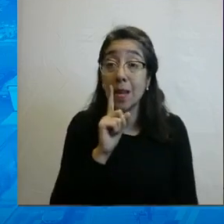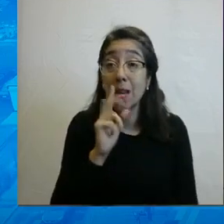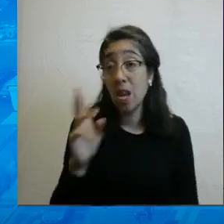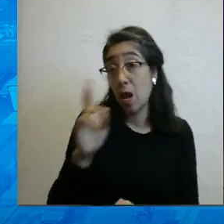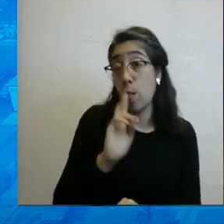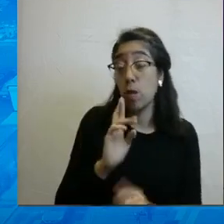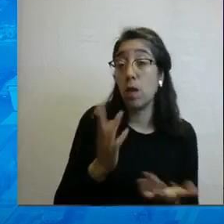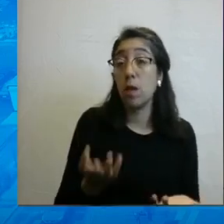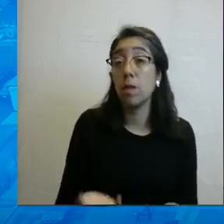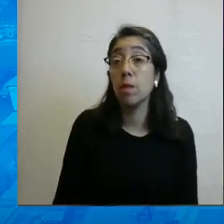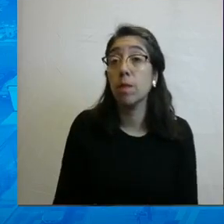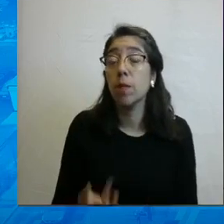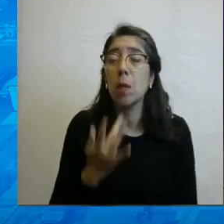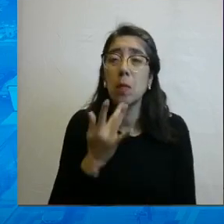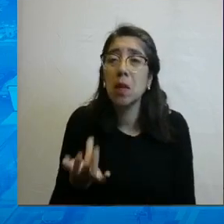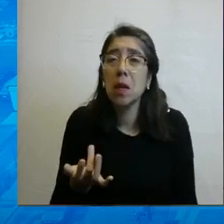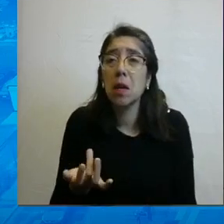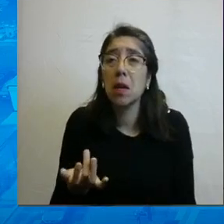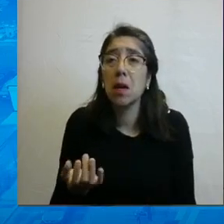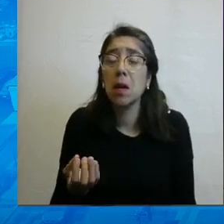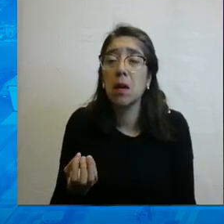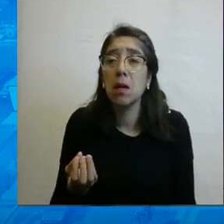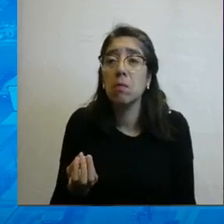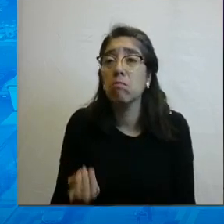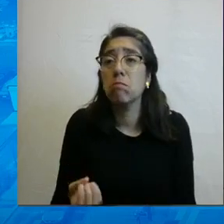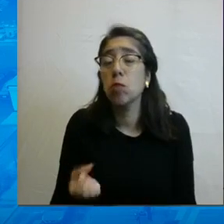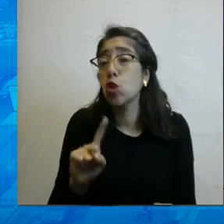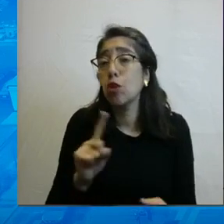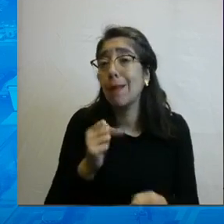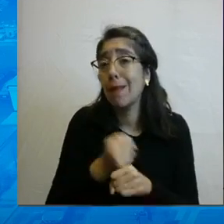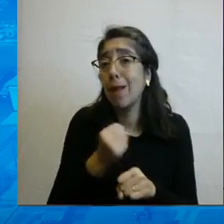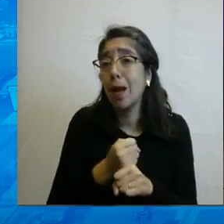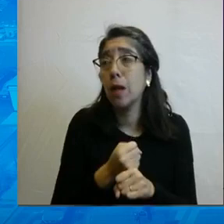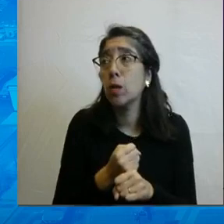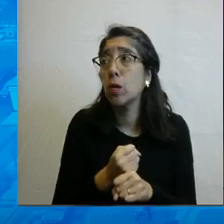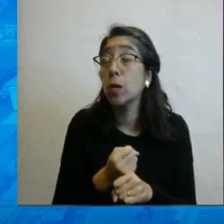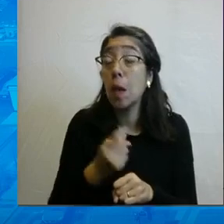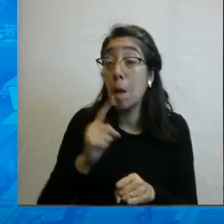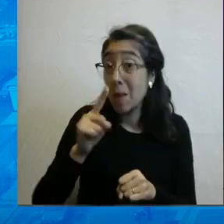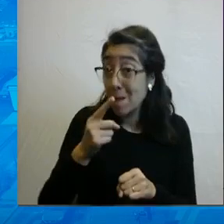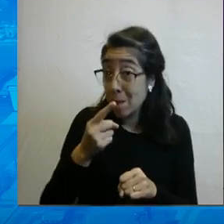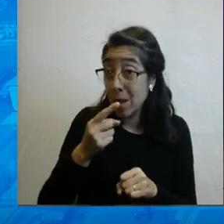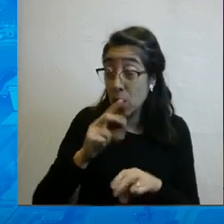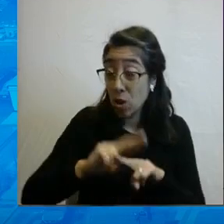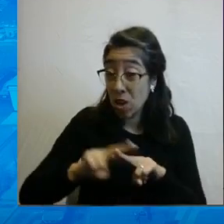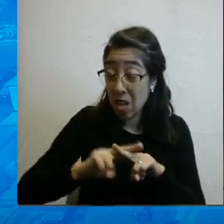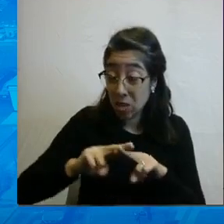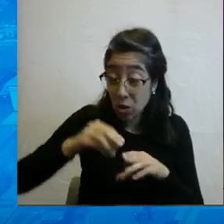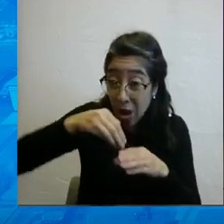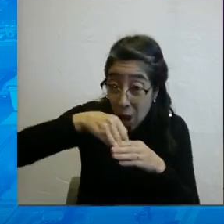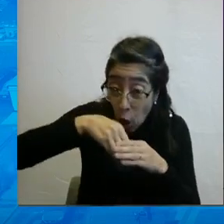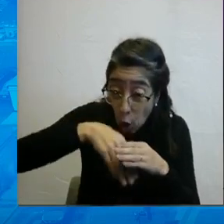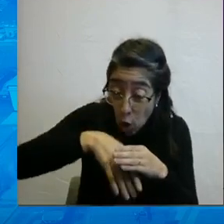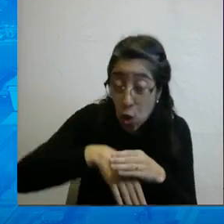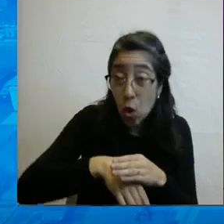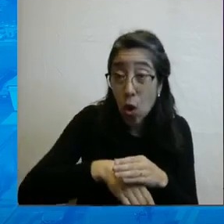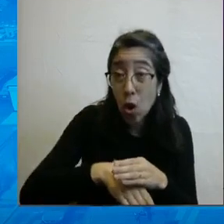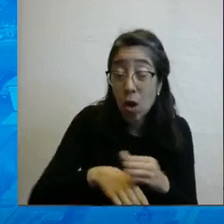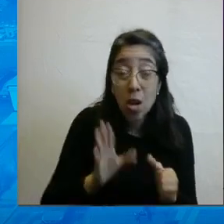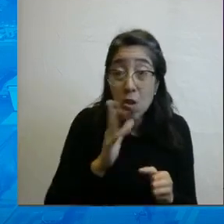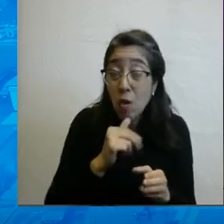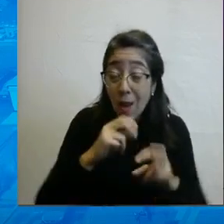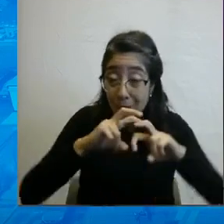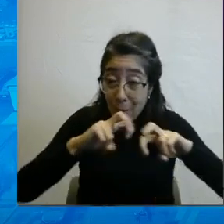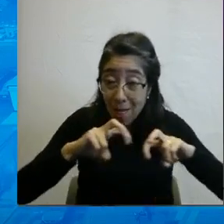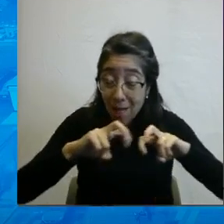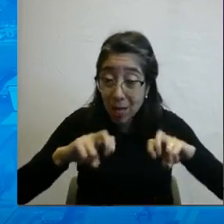respuestas. ¿Por qué no hace nada? ¿Qué es lo que está haciendo? Si hizo primero el hoyo sin hacer estudio de tierra, está